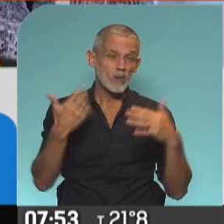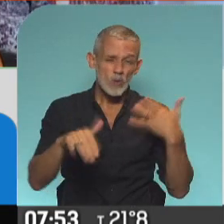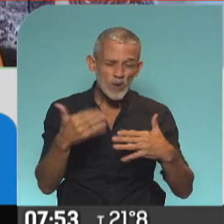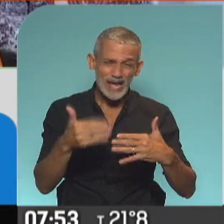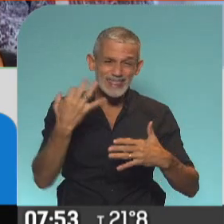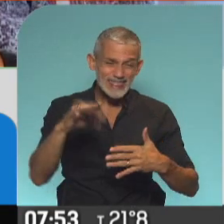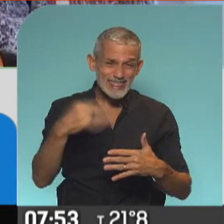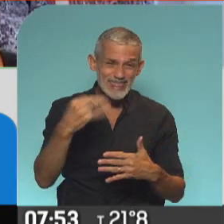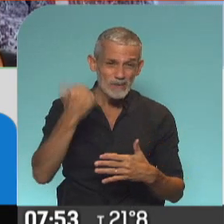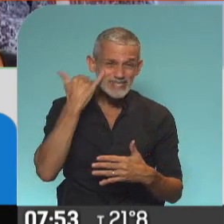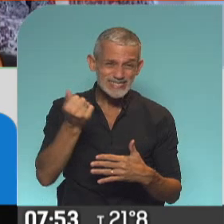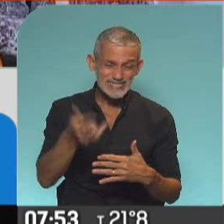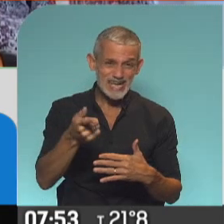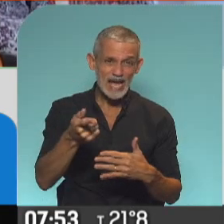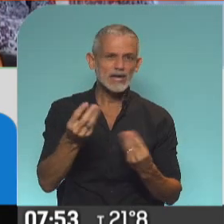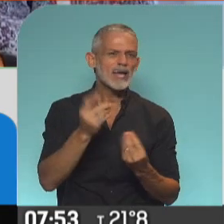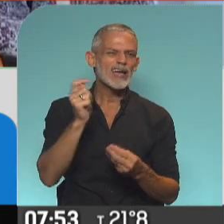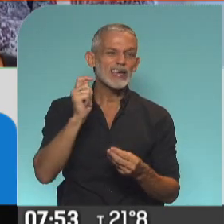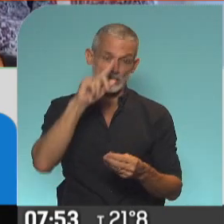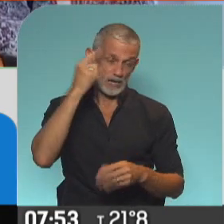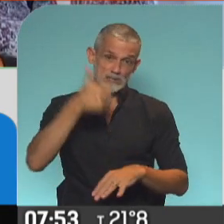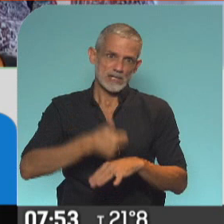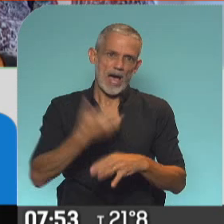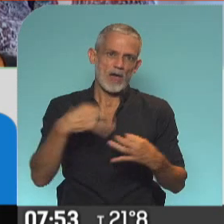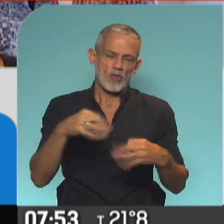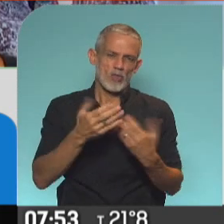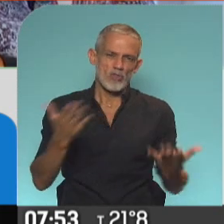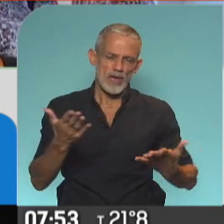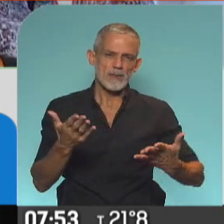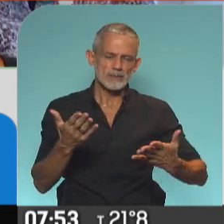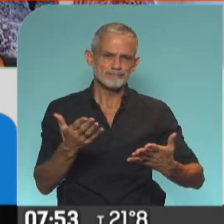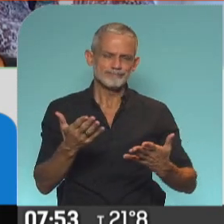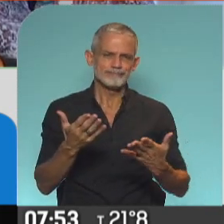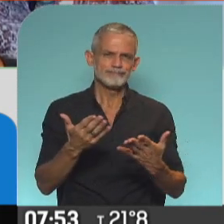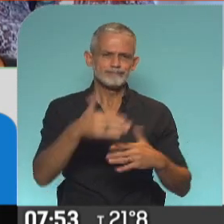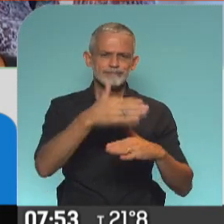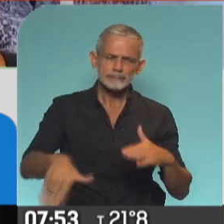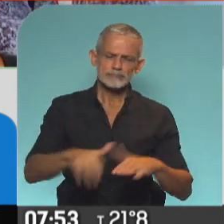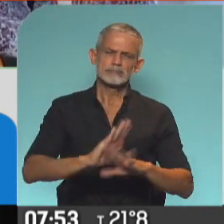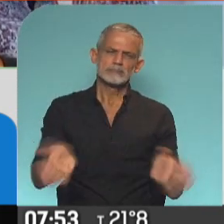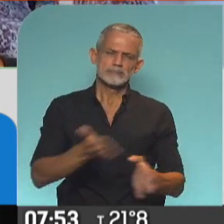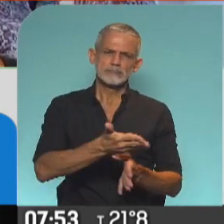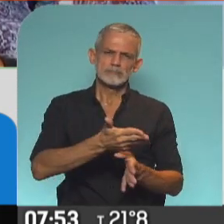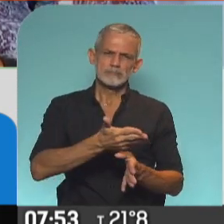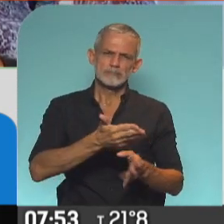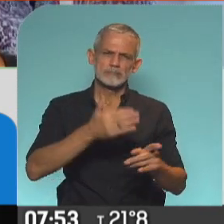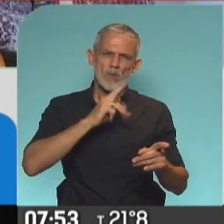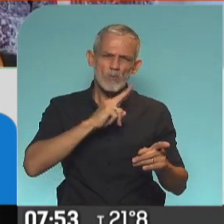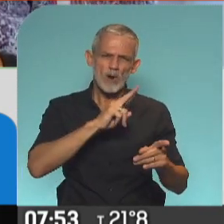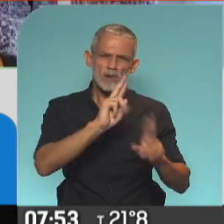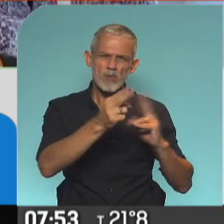emergente actuación. El Estado tiene enorme competencia para limitar esa saga